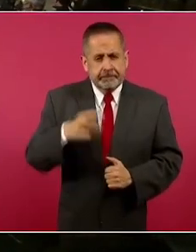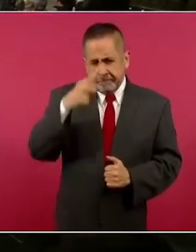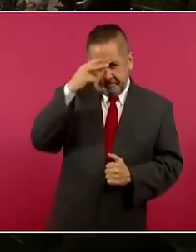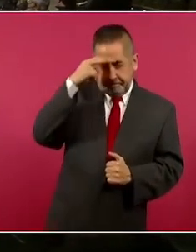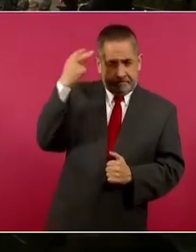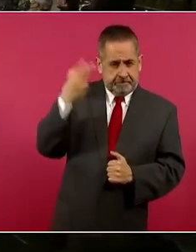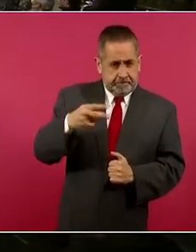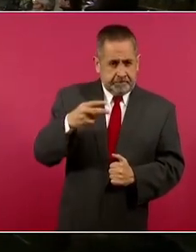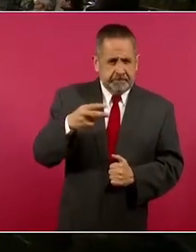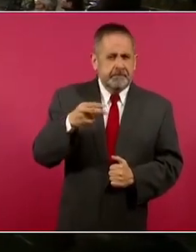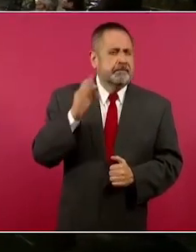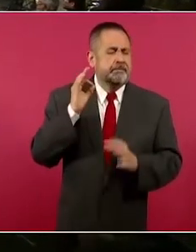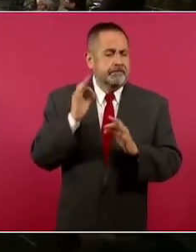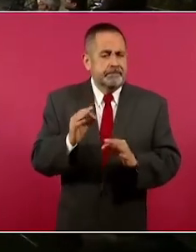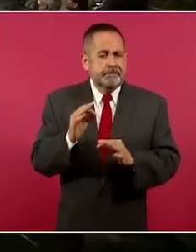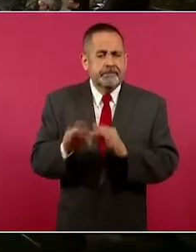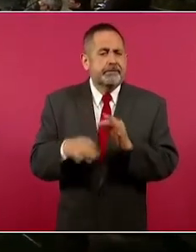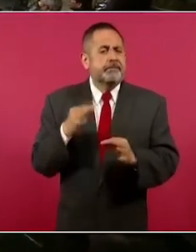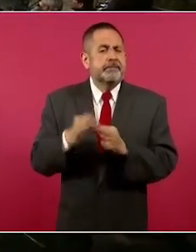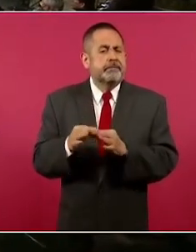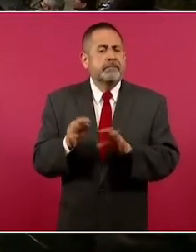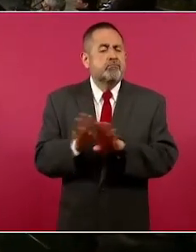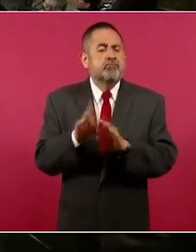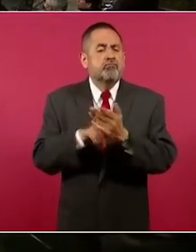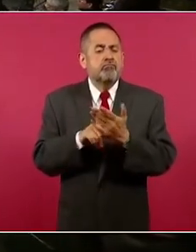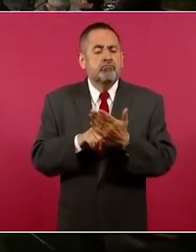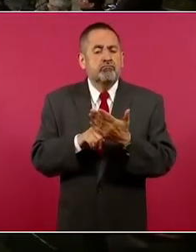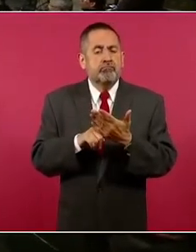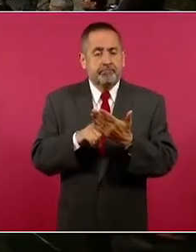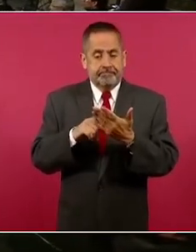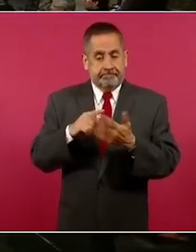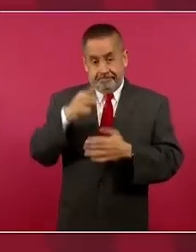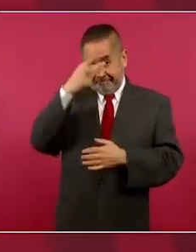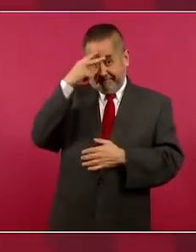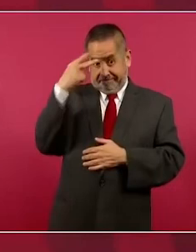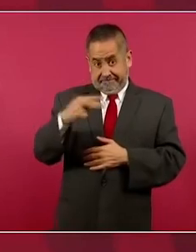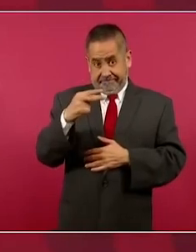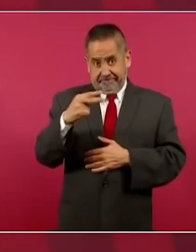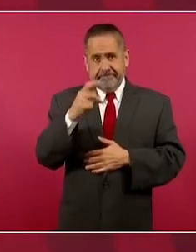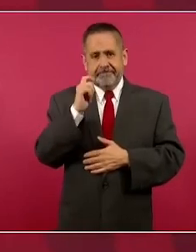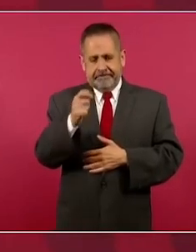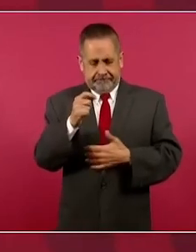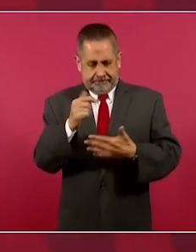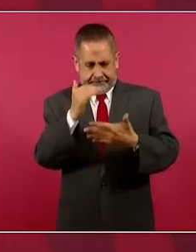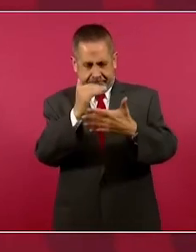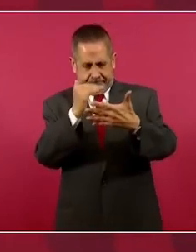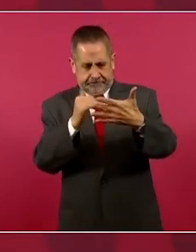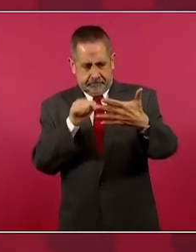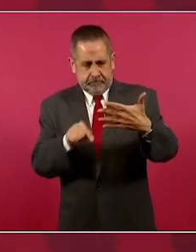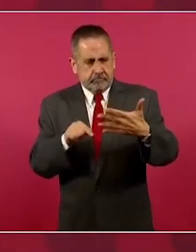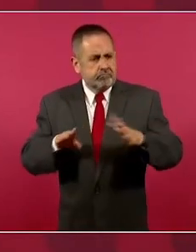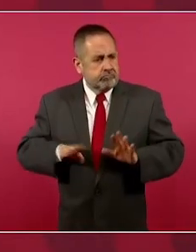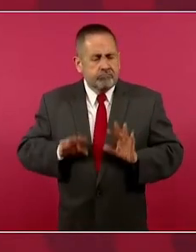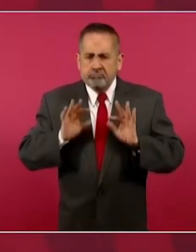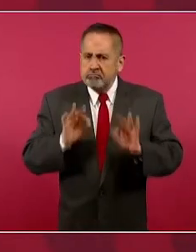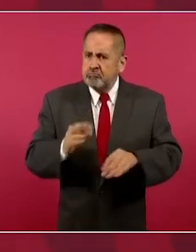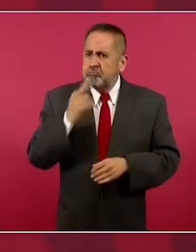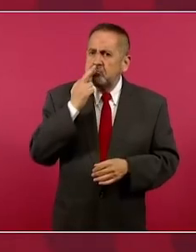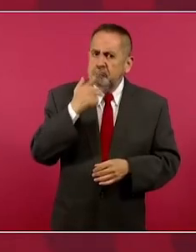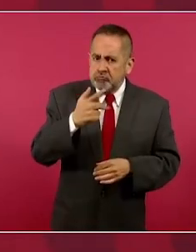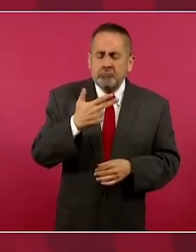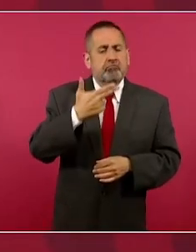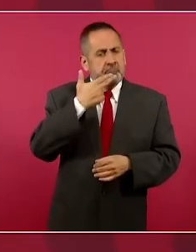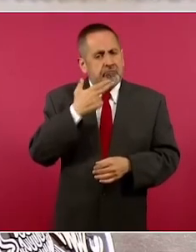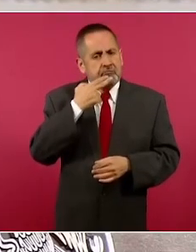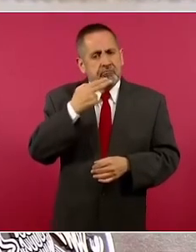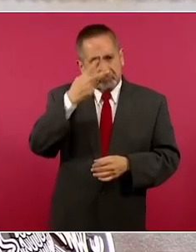está en la lista de los países con más ventajas